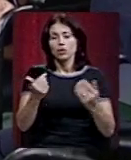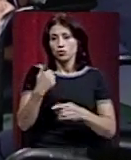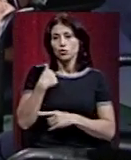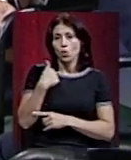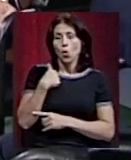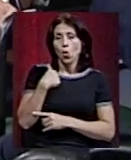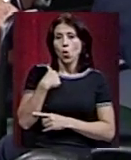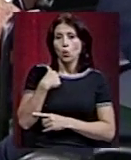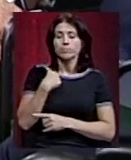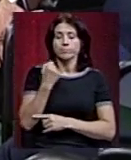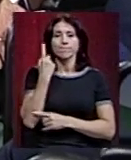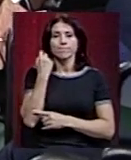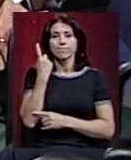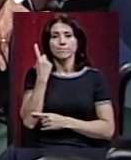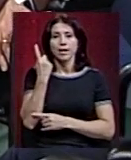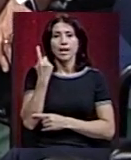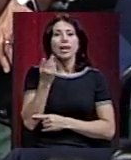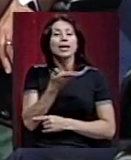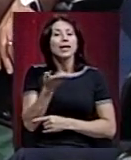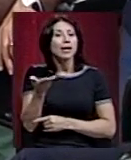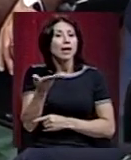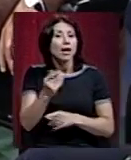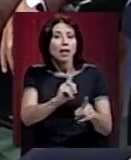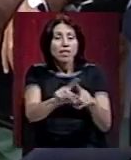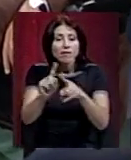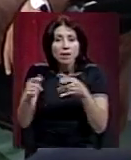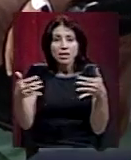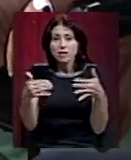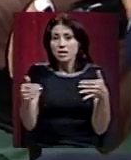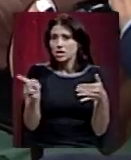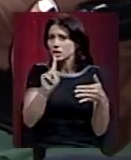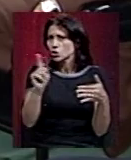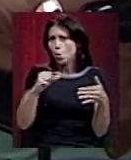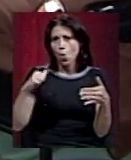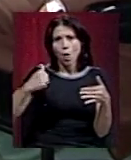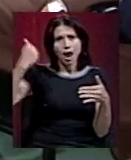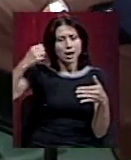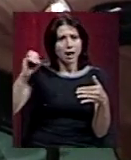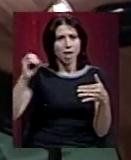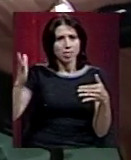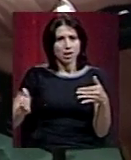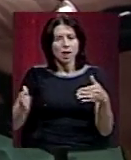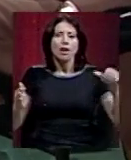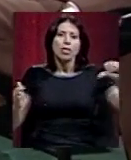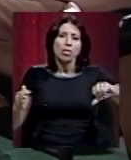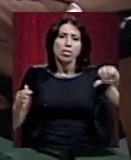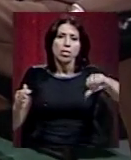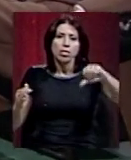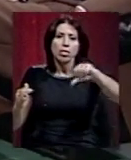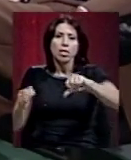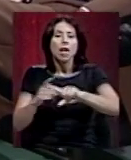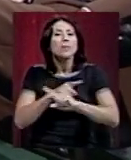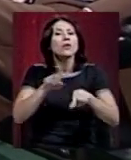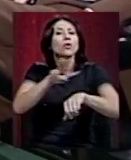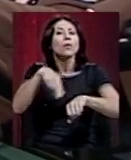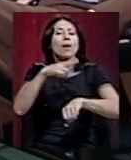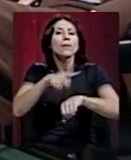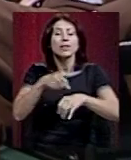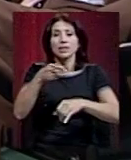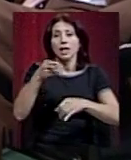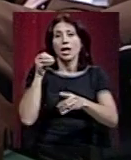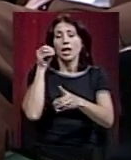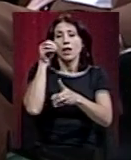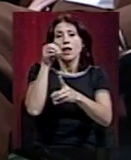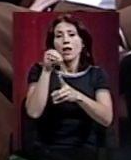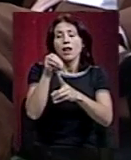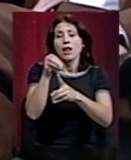yo tengo muy claro que las guerras no las gana nadie, que las pierde más uno que otro, pero usualmente el fin de la guerra es que una